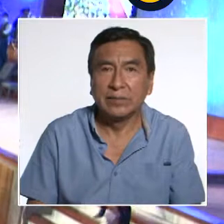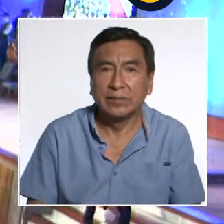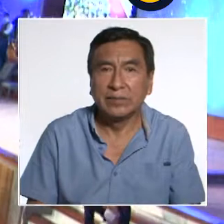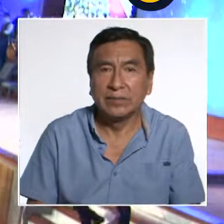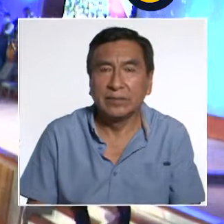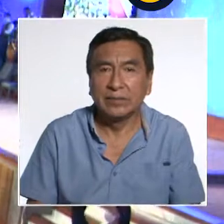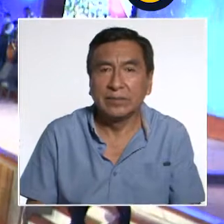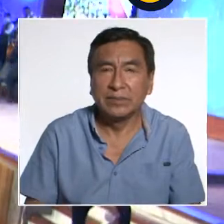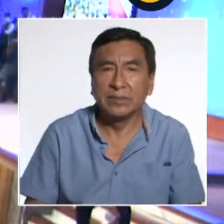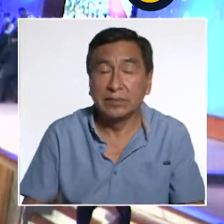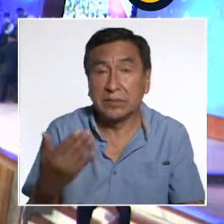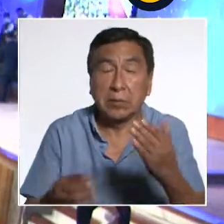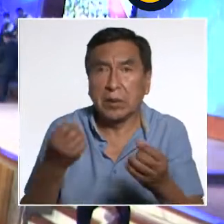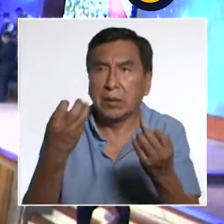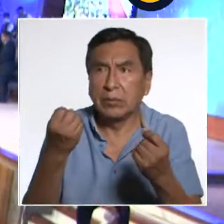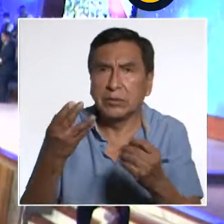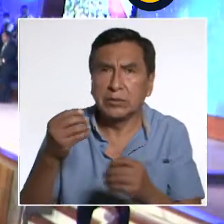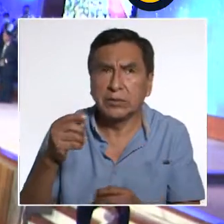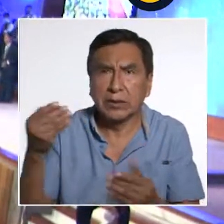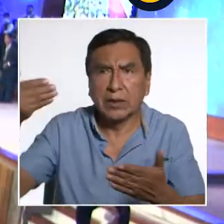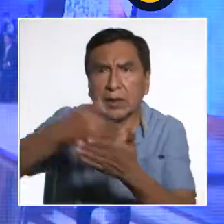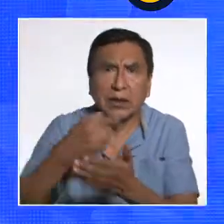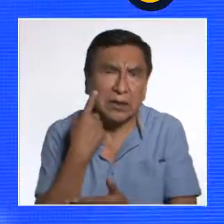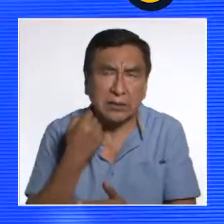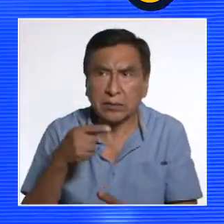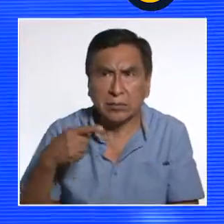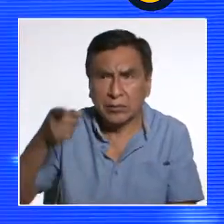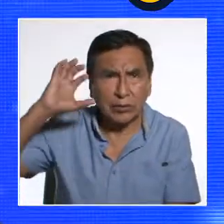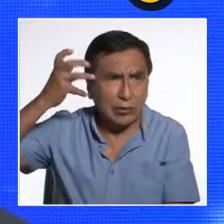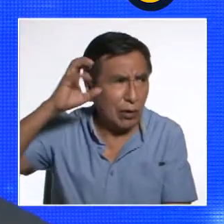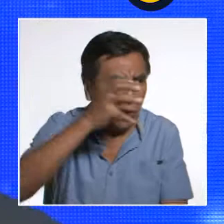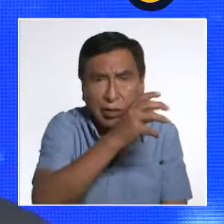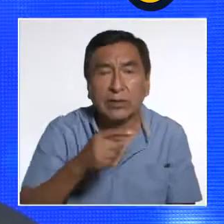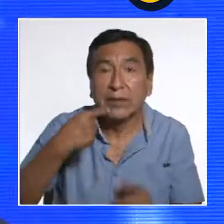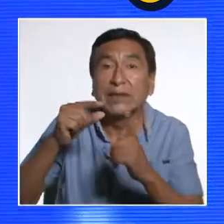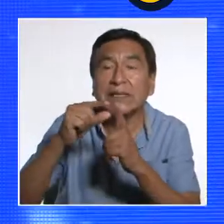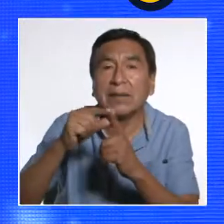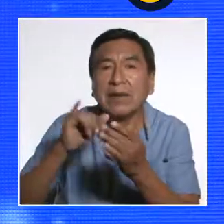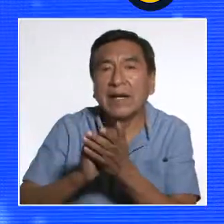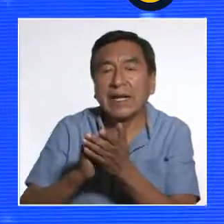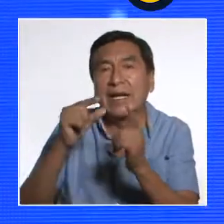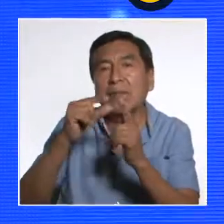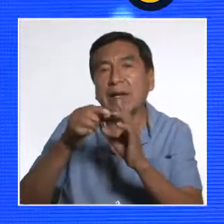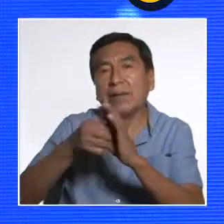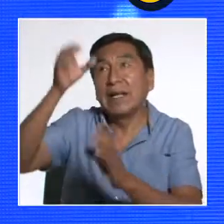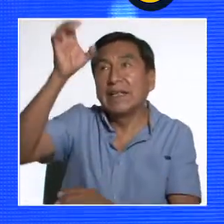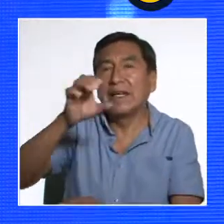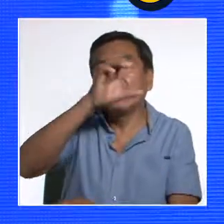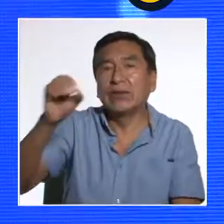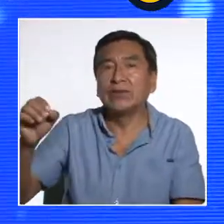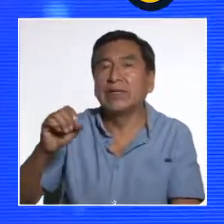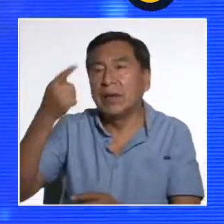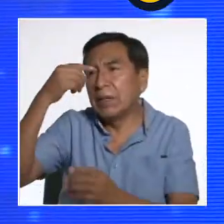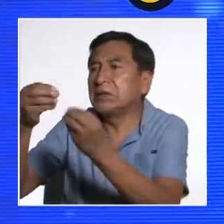¿Sabe que para muchos que están mirando dice, esto es locura? Dice la palabra que la palabra de la cruz para los que se pierden es locura, pero